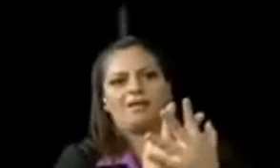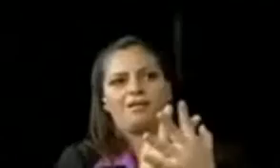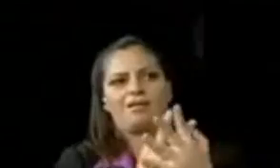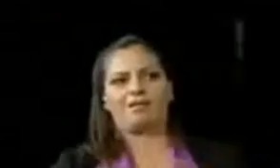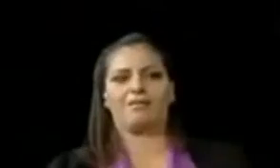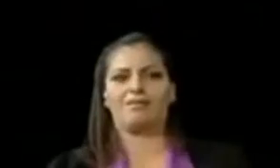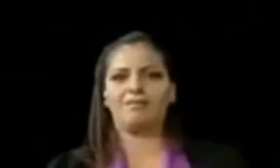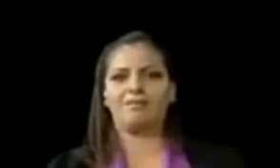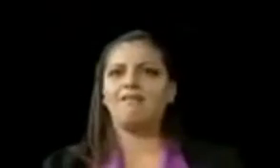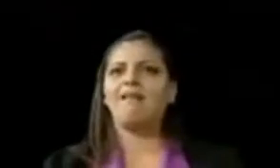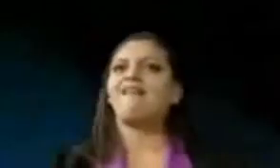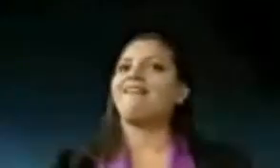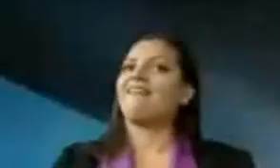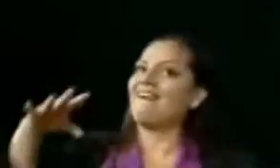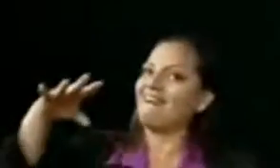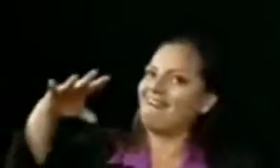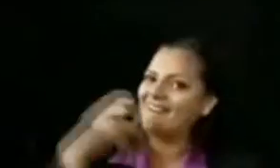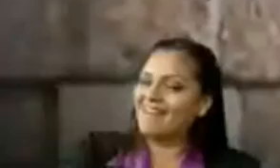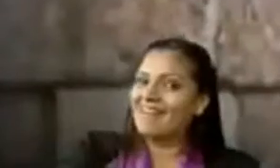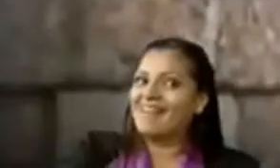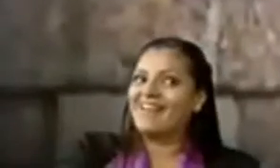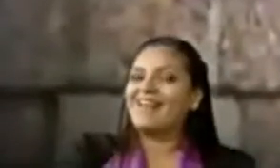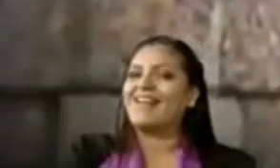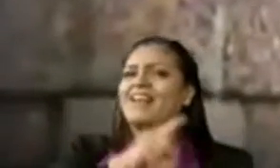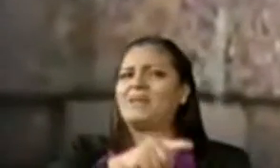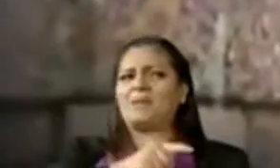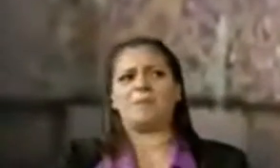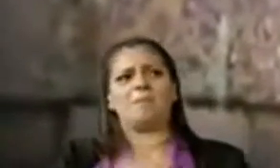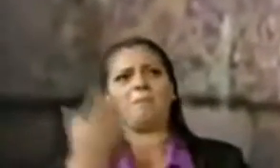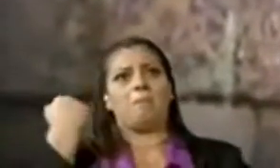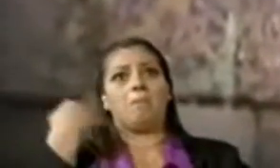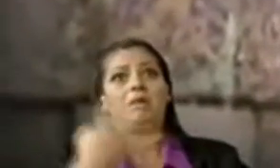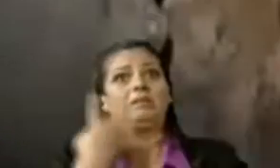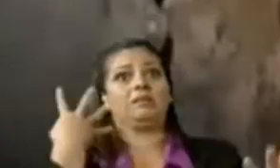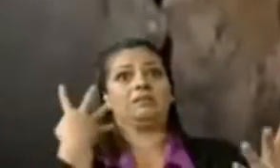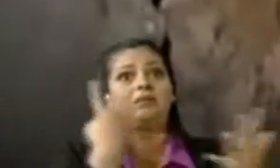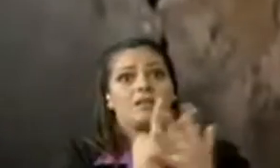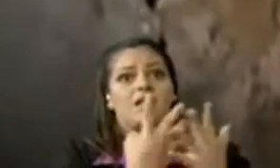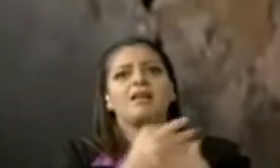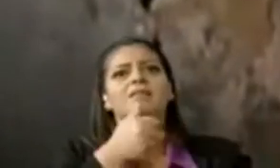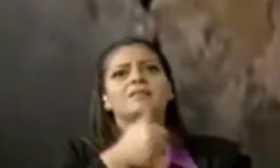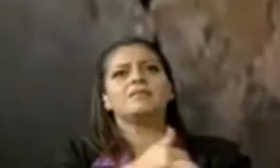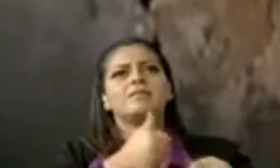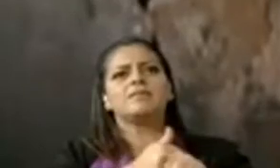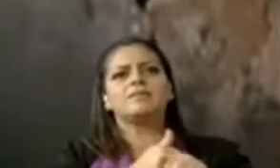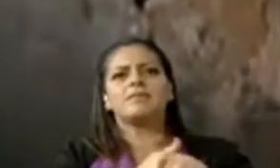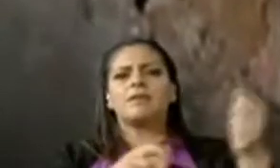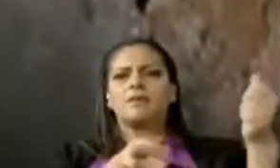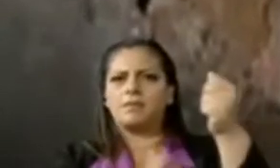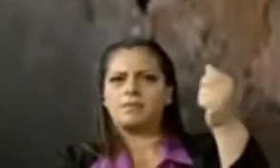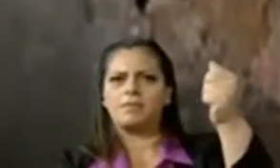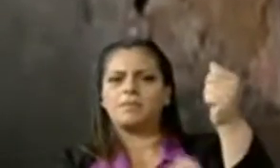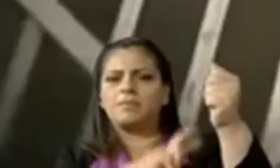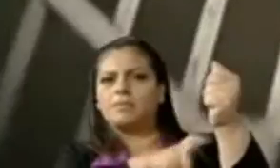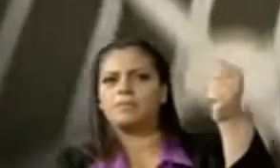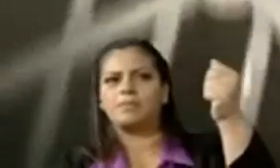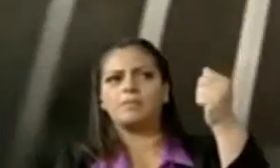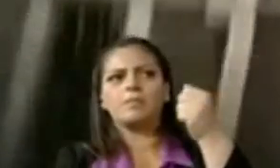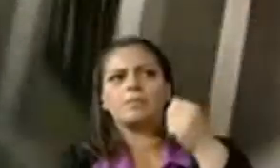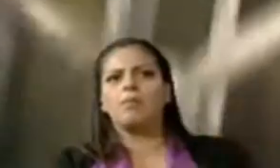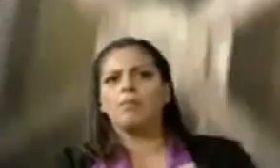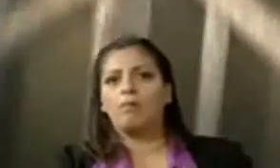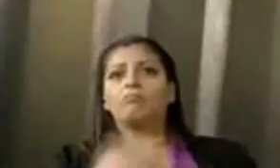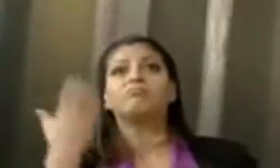Todo comienza desde la mencionada Julián Coronel, cerca del Cerro del Carmen, y lo primero que impresiona es el antiguo